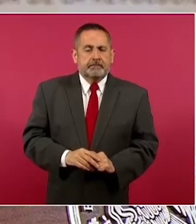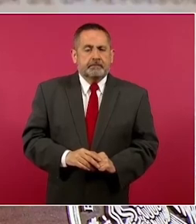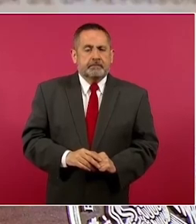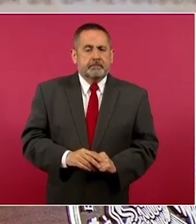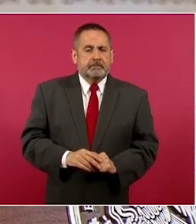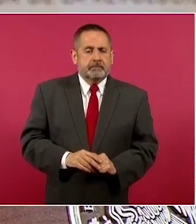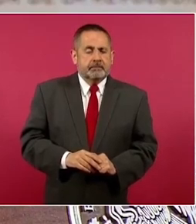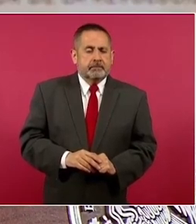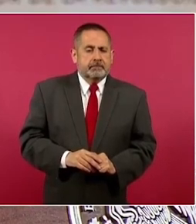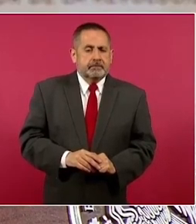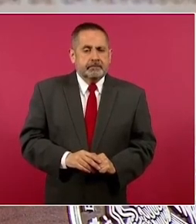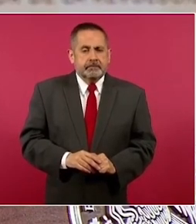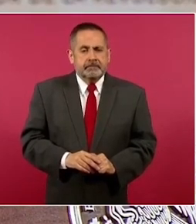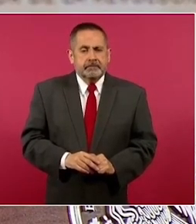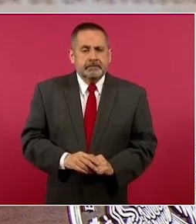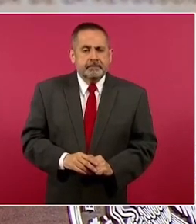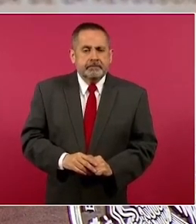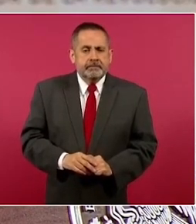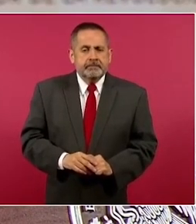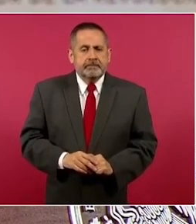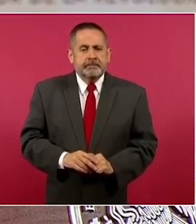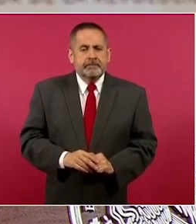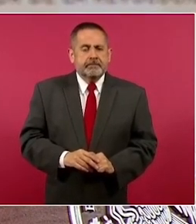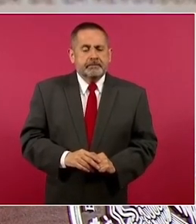Y no tienen